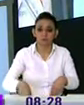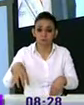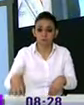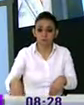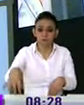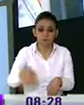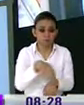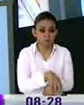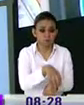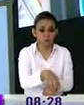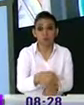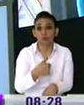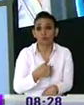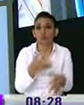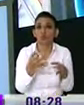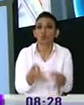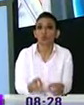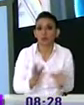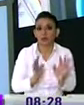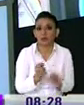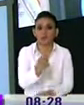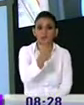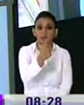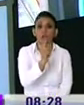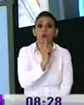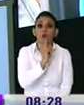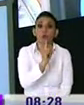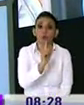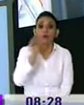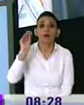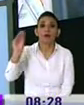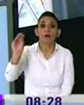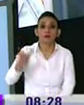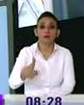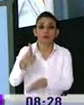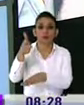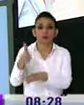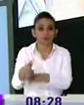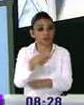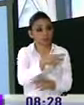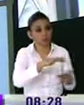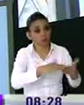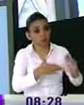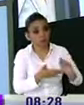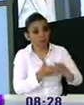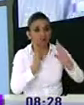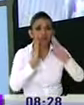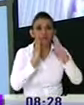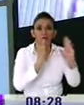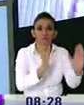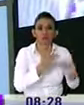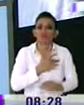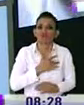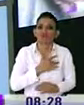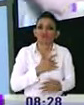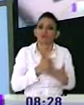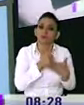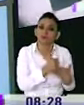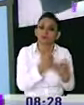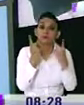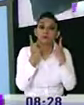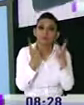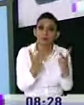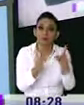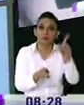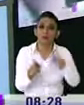que cumplimos con prender la velita y cumplimos también con ustedes, vecinos. Dolientes, como siempre decimos, dolientes de ver